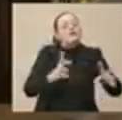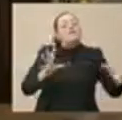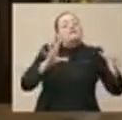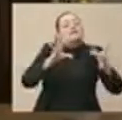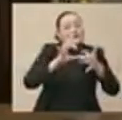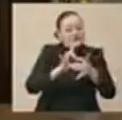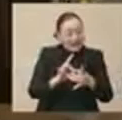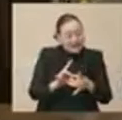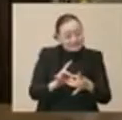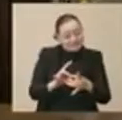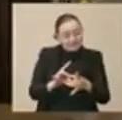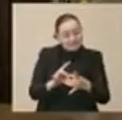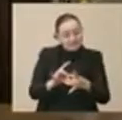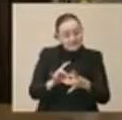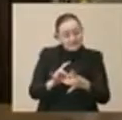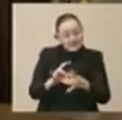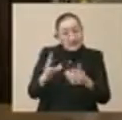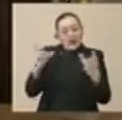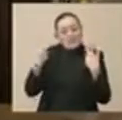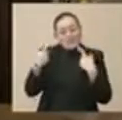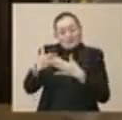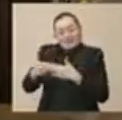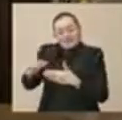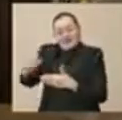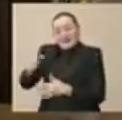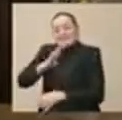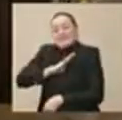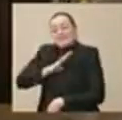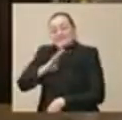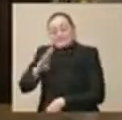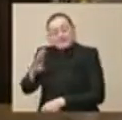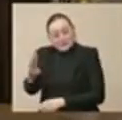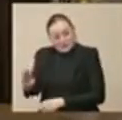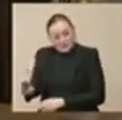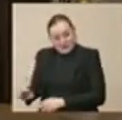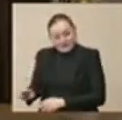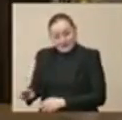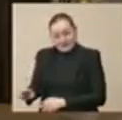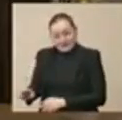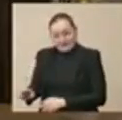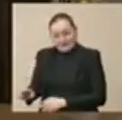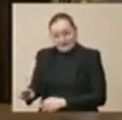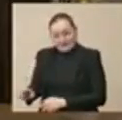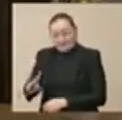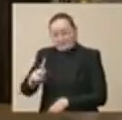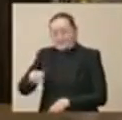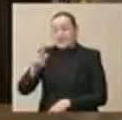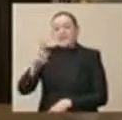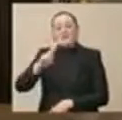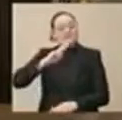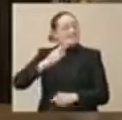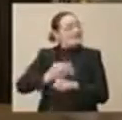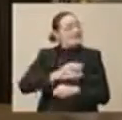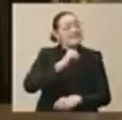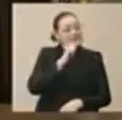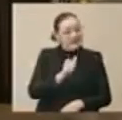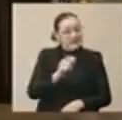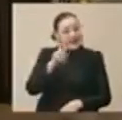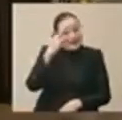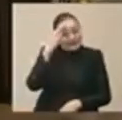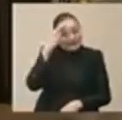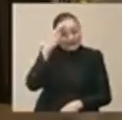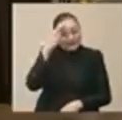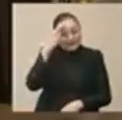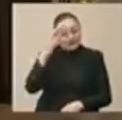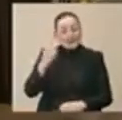muchas de estas muertes pudieron ser evitadas debieron ser evitadas la regla